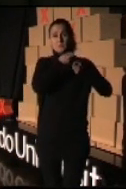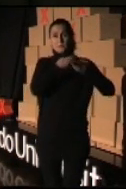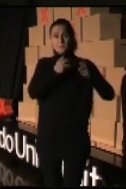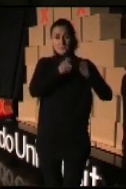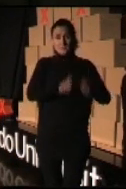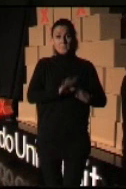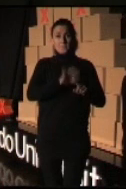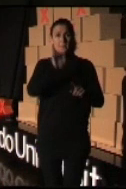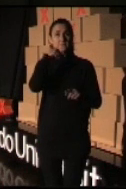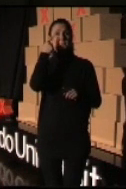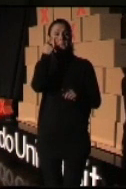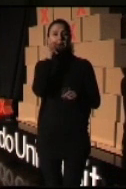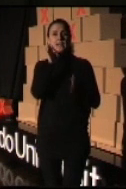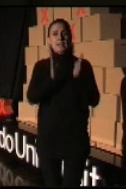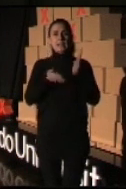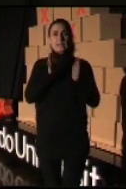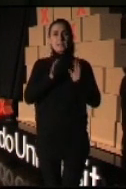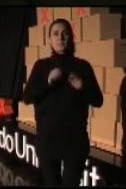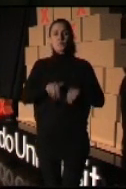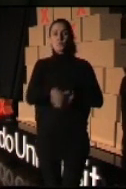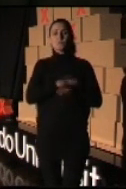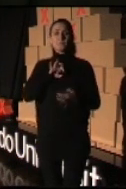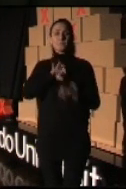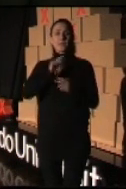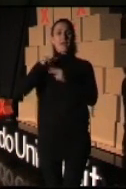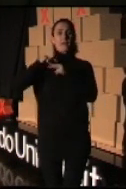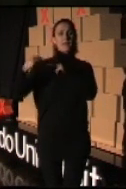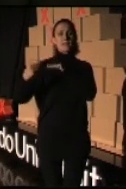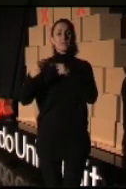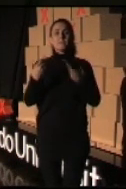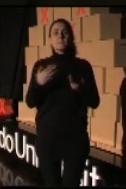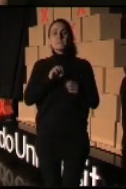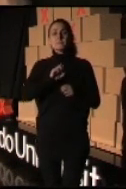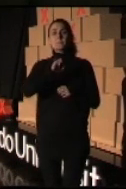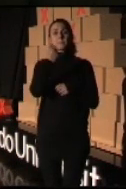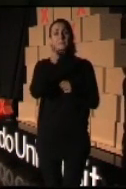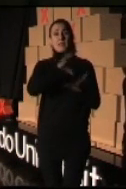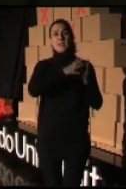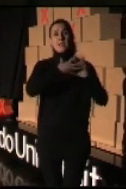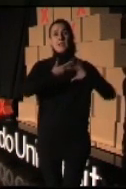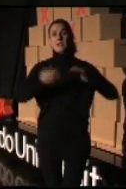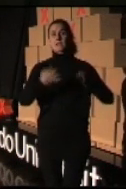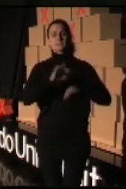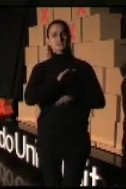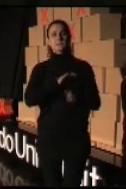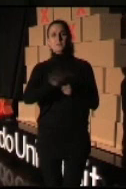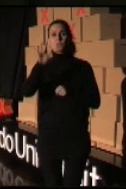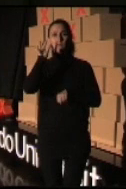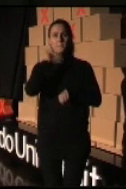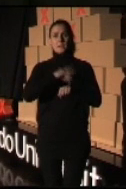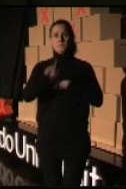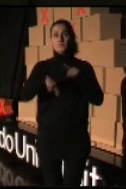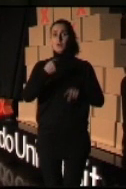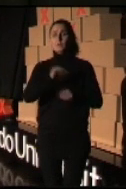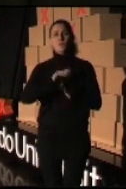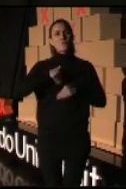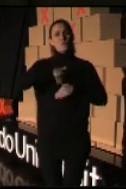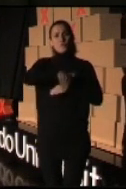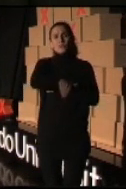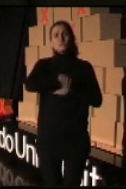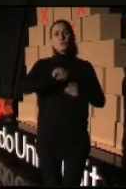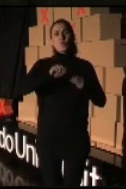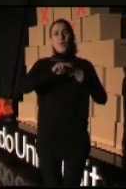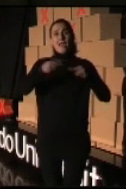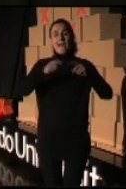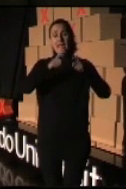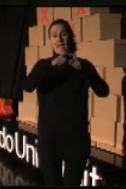el tratamiento de las enfermedades de base genética. Las primeras aplicaciones de esto son médicas, pero las implicaciones del genoma van